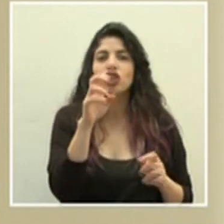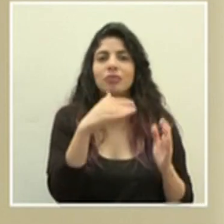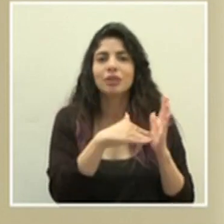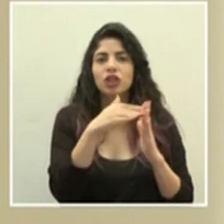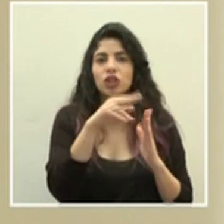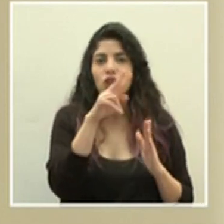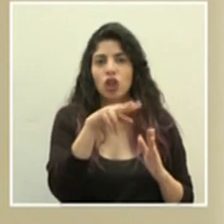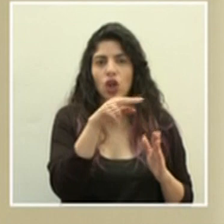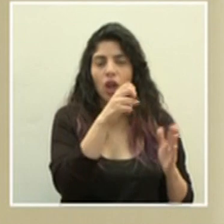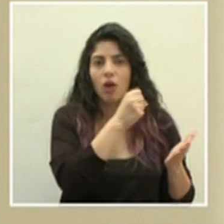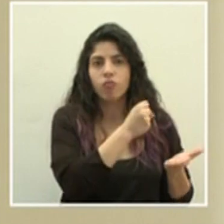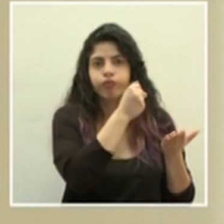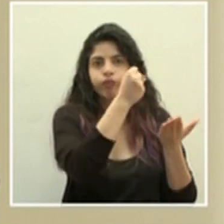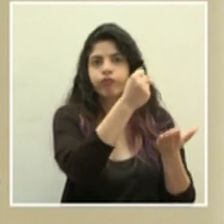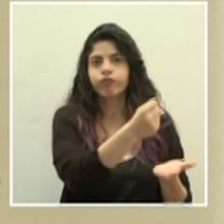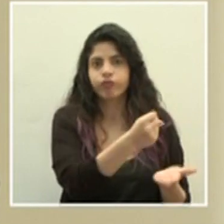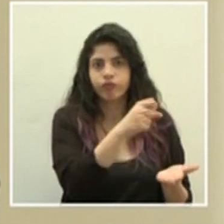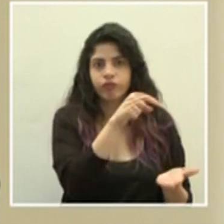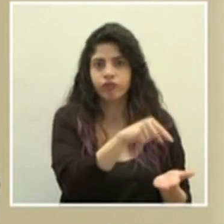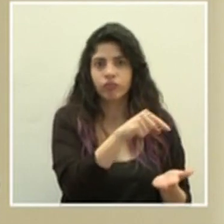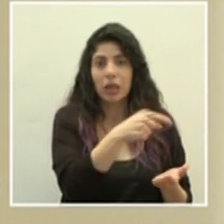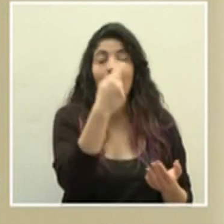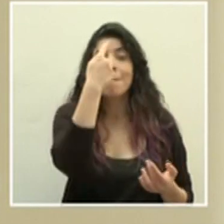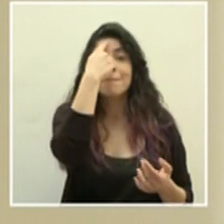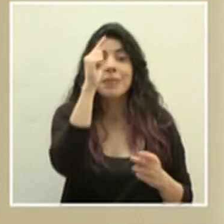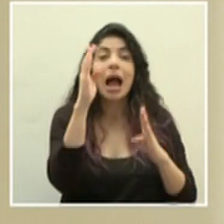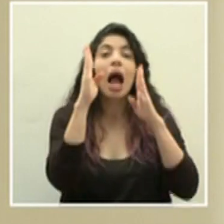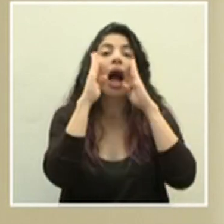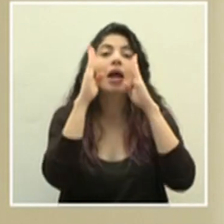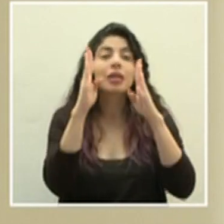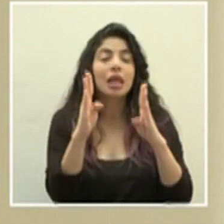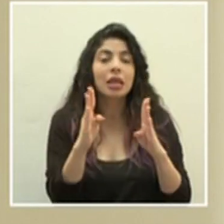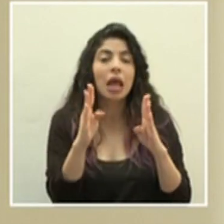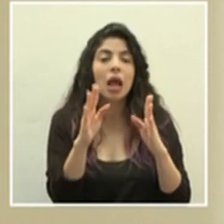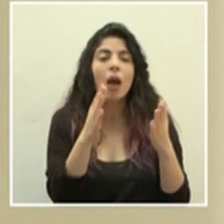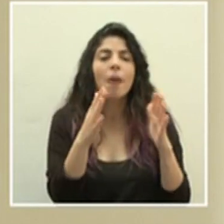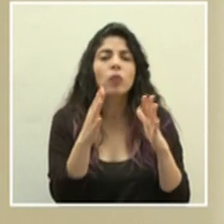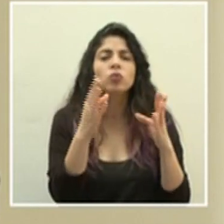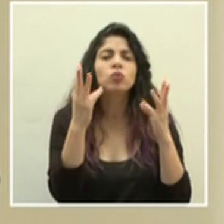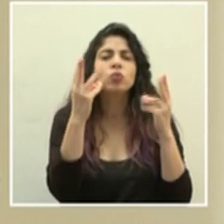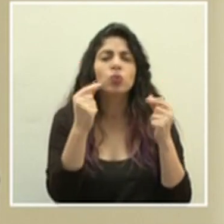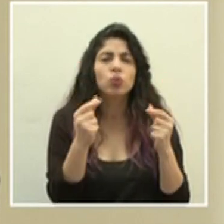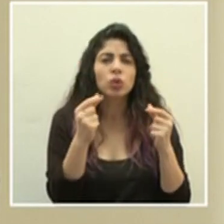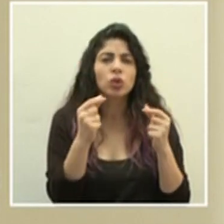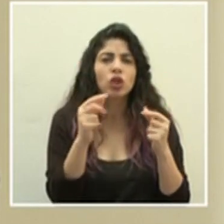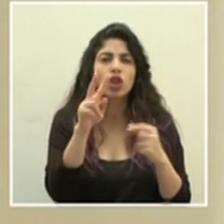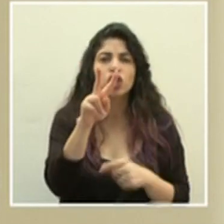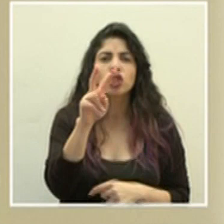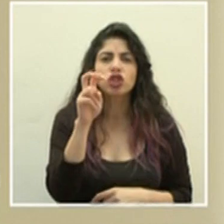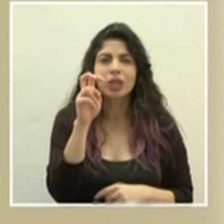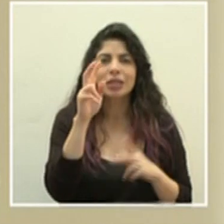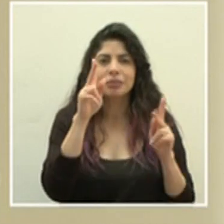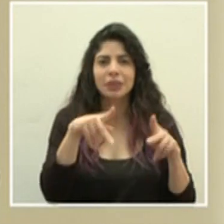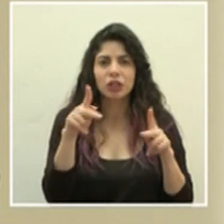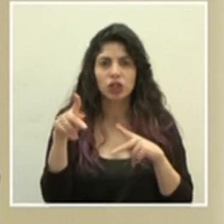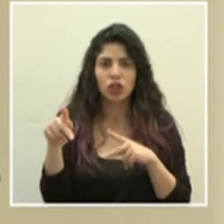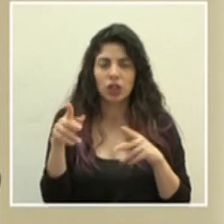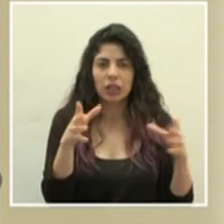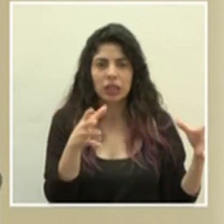colones que se han invertido para la atención de aproximadamente 200